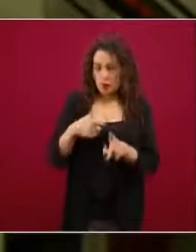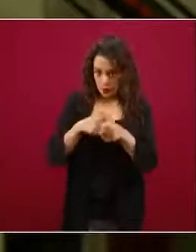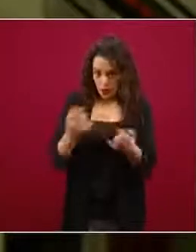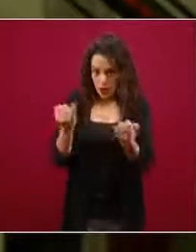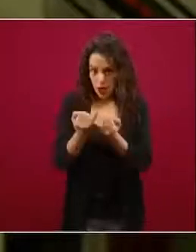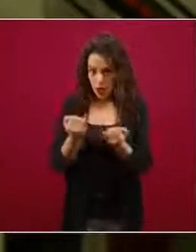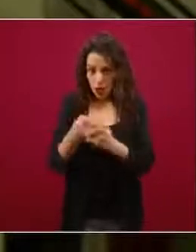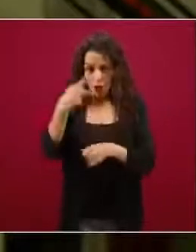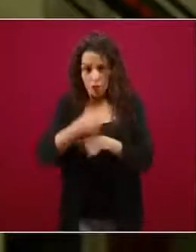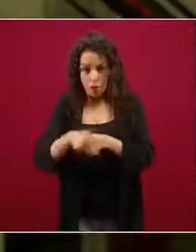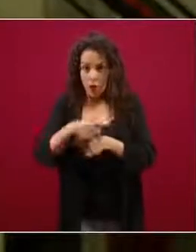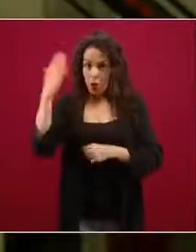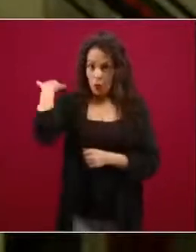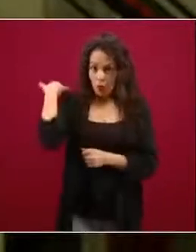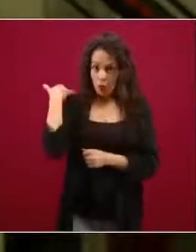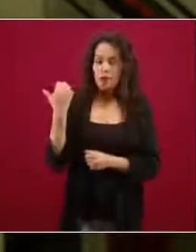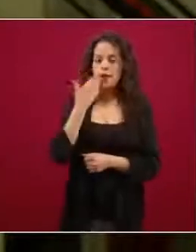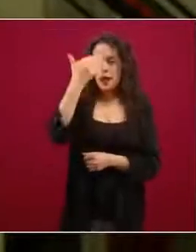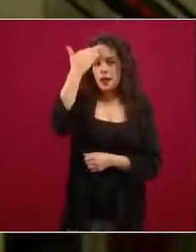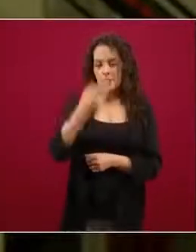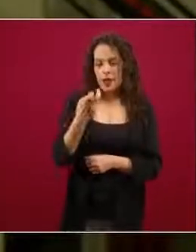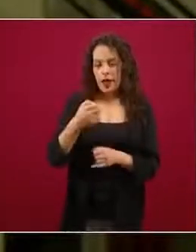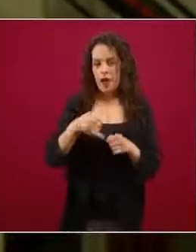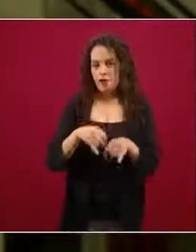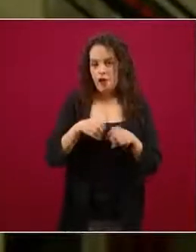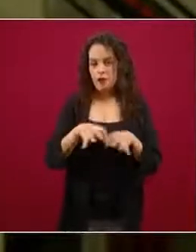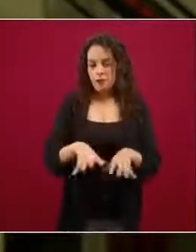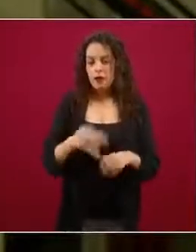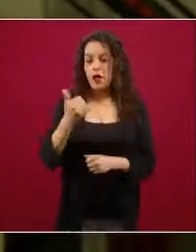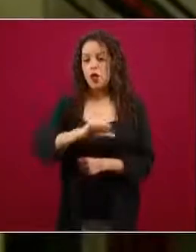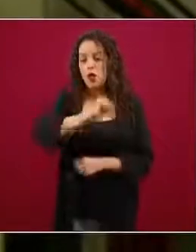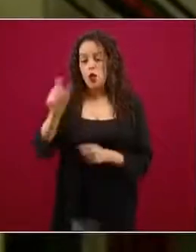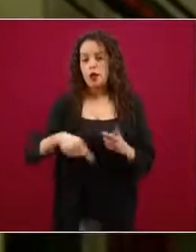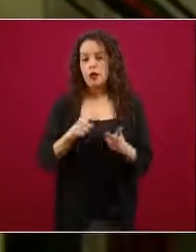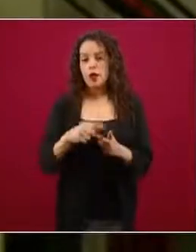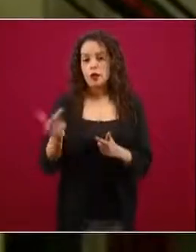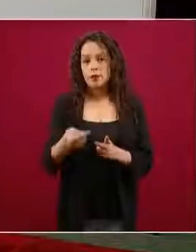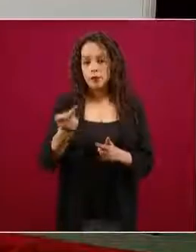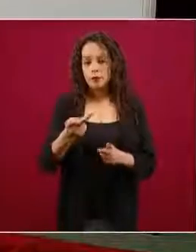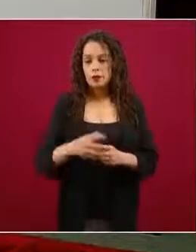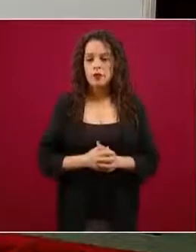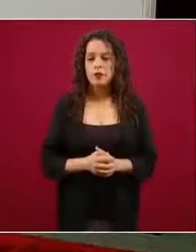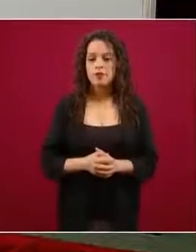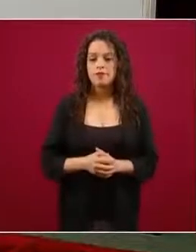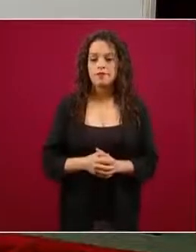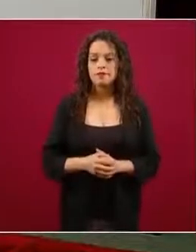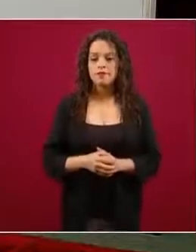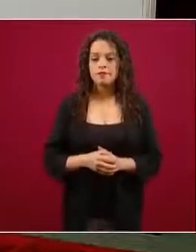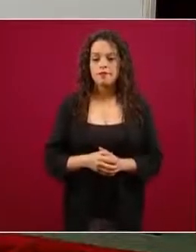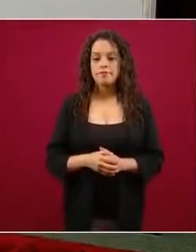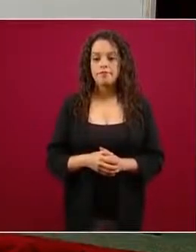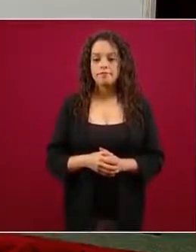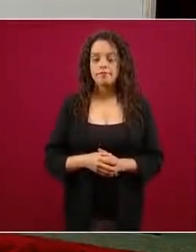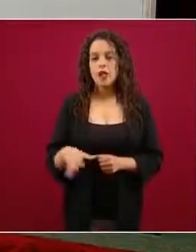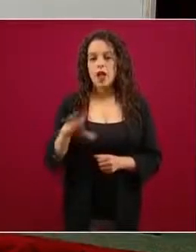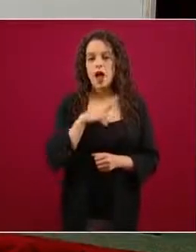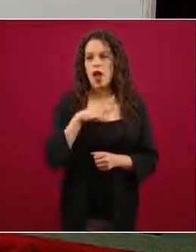las gráficas que han estado presentando últimamente, que en las que se nota, todavía un